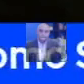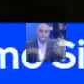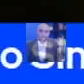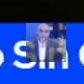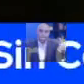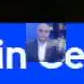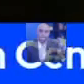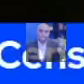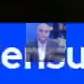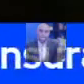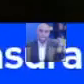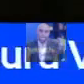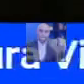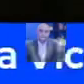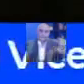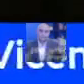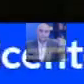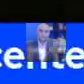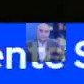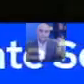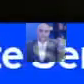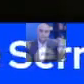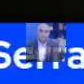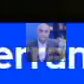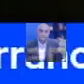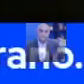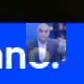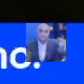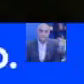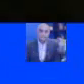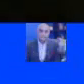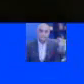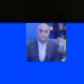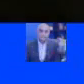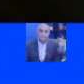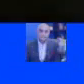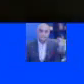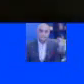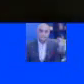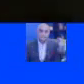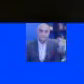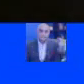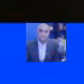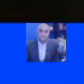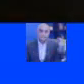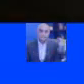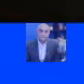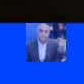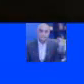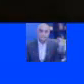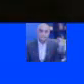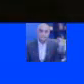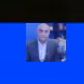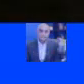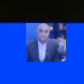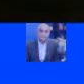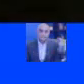No, pues es que estas amenazas, estas advertencias no nos llevan a ningún lado.